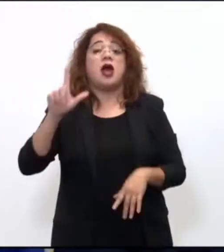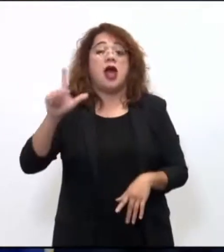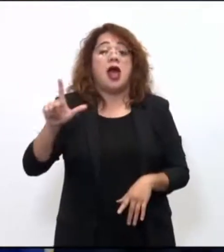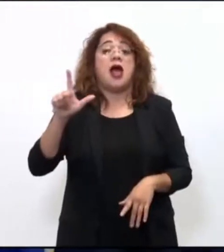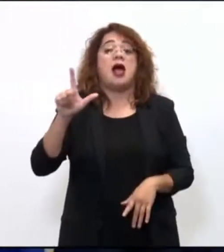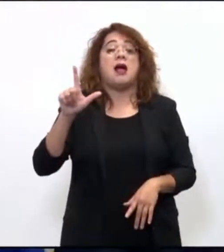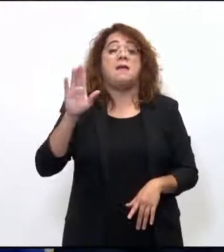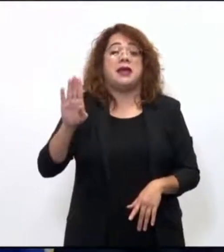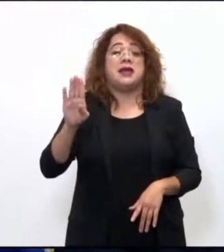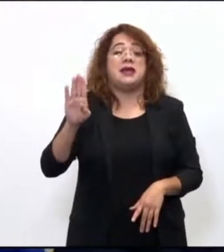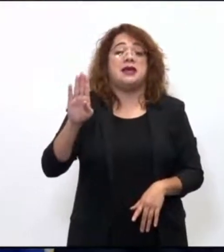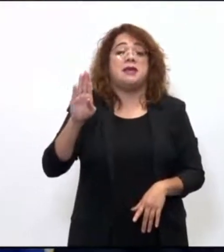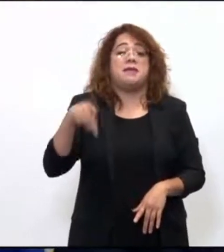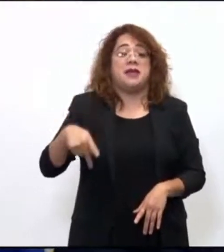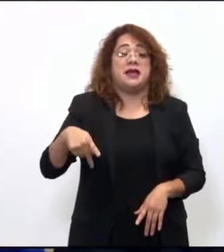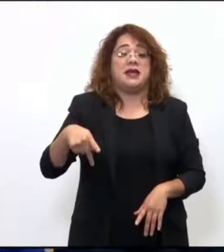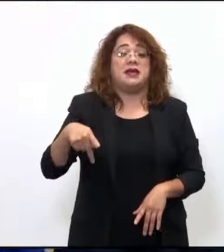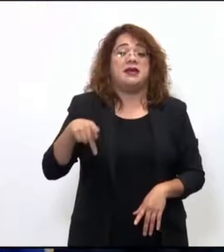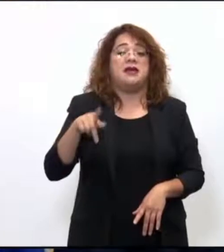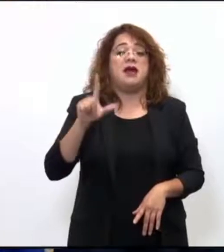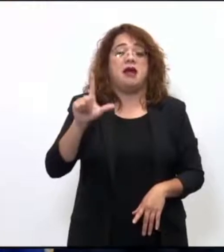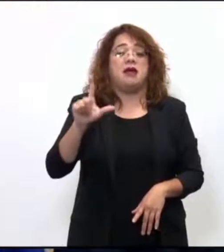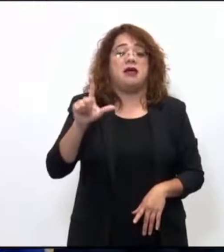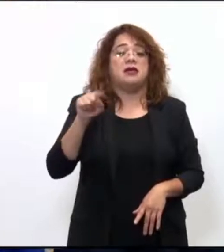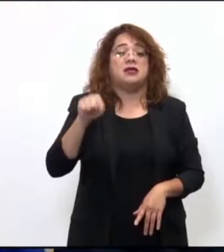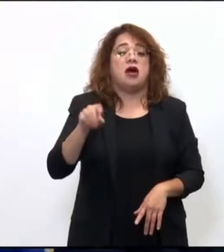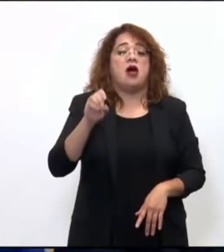o llama al